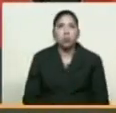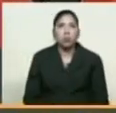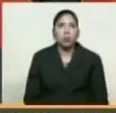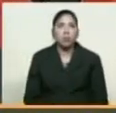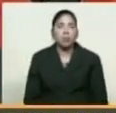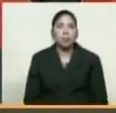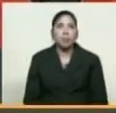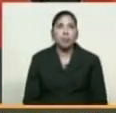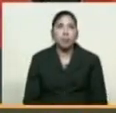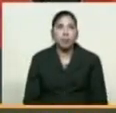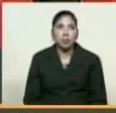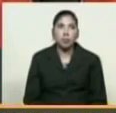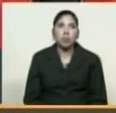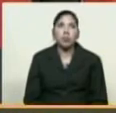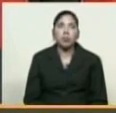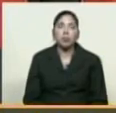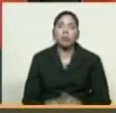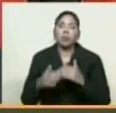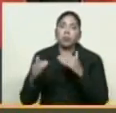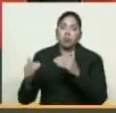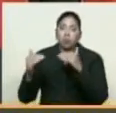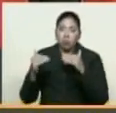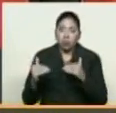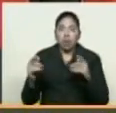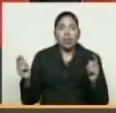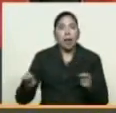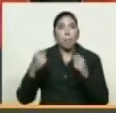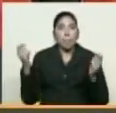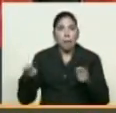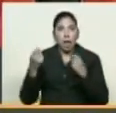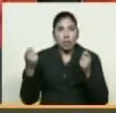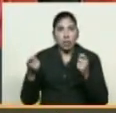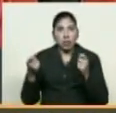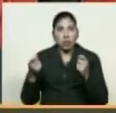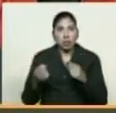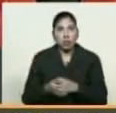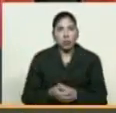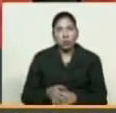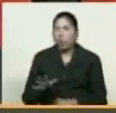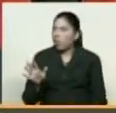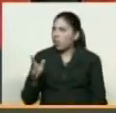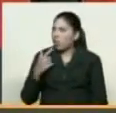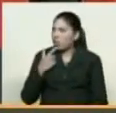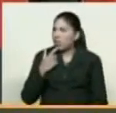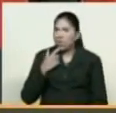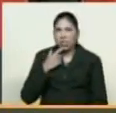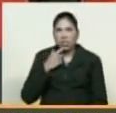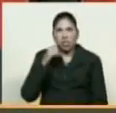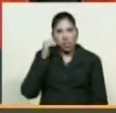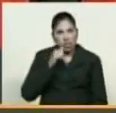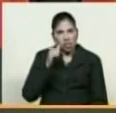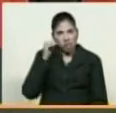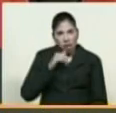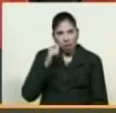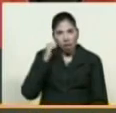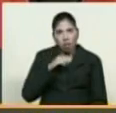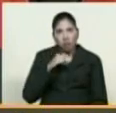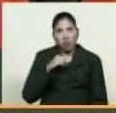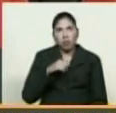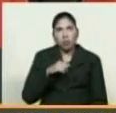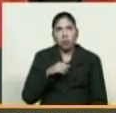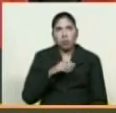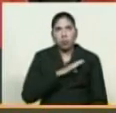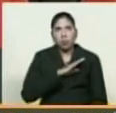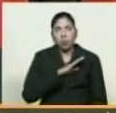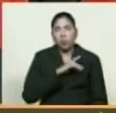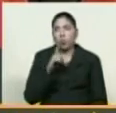Constituyente. Con respecto a la jefatura de la campaña, ¿cuándo fue? El sábado. Hicimos una reunión, el jefe de campaña es el propio